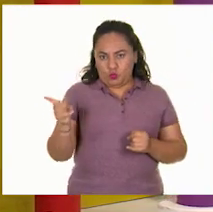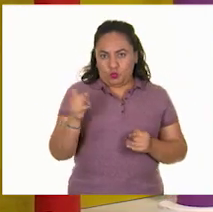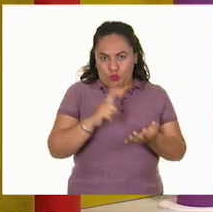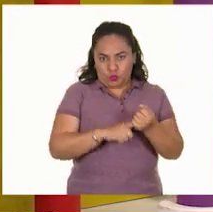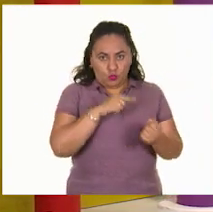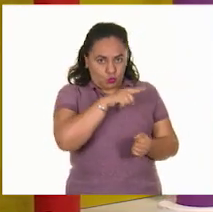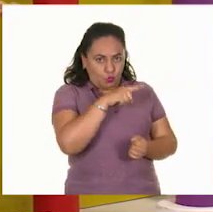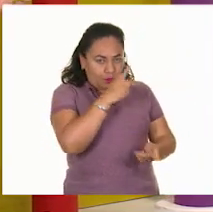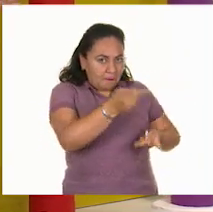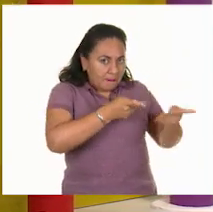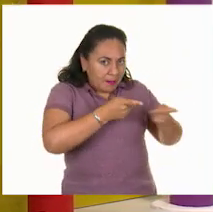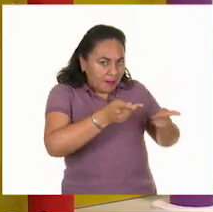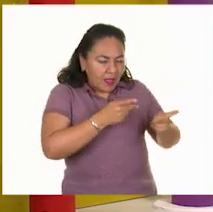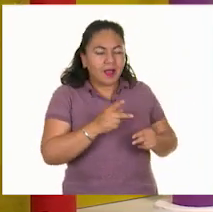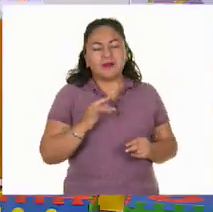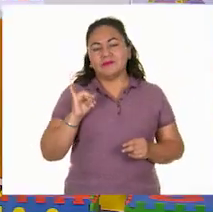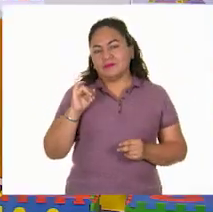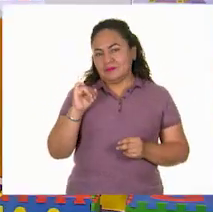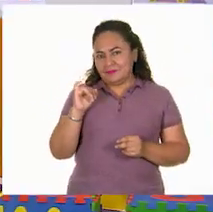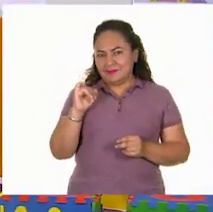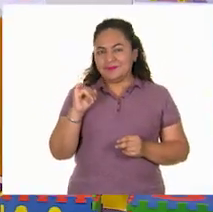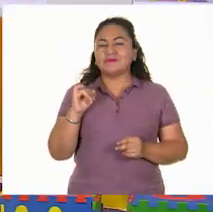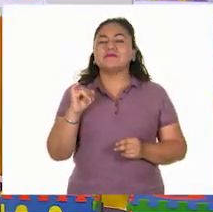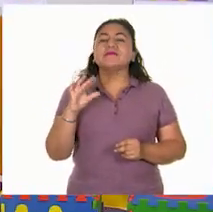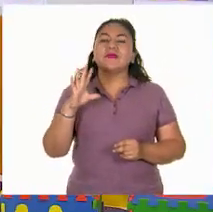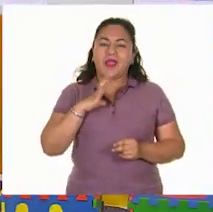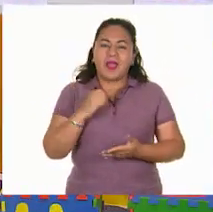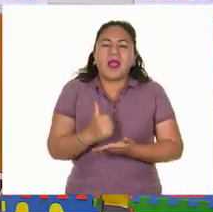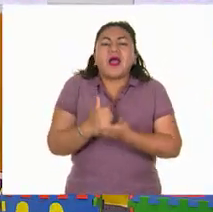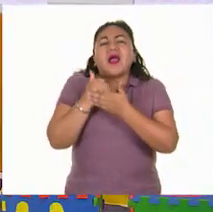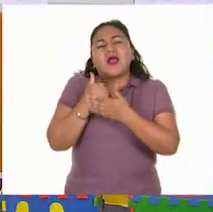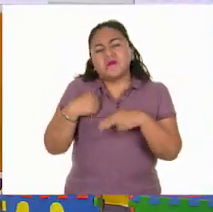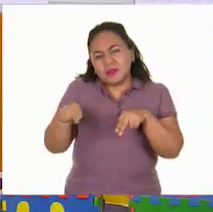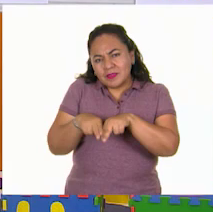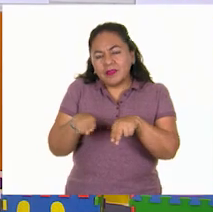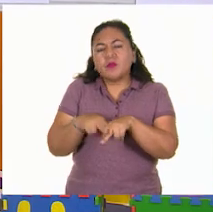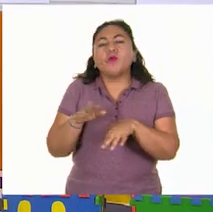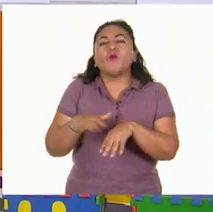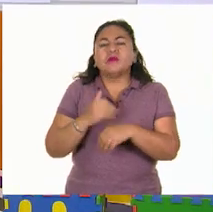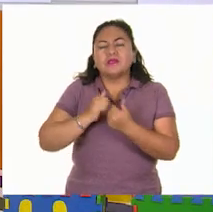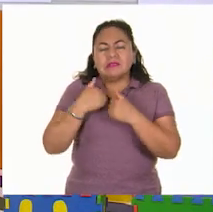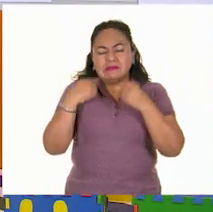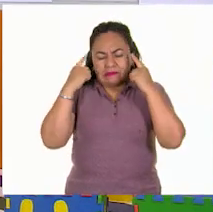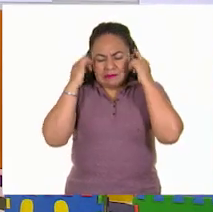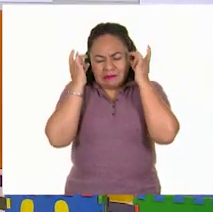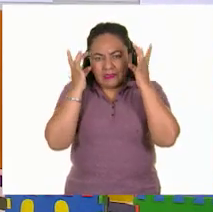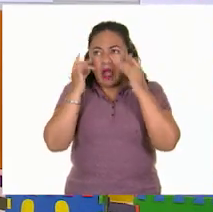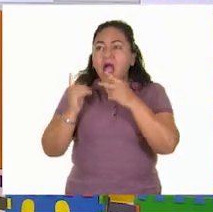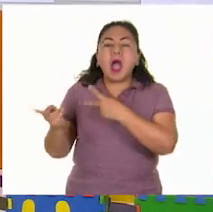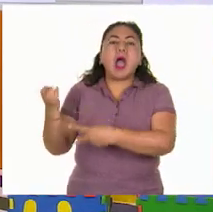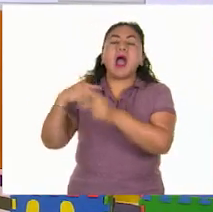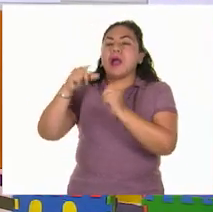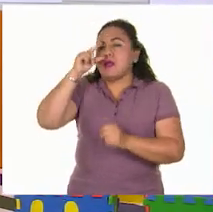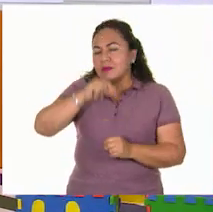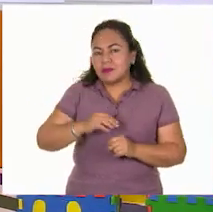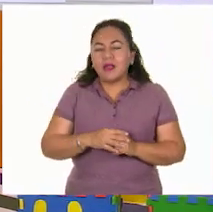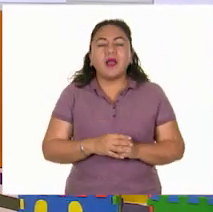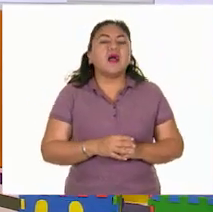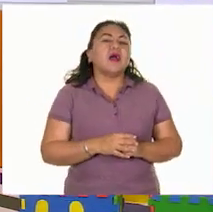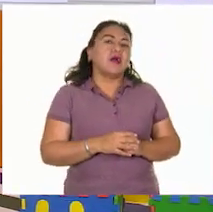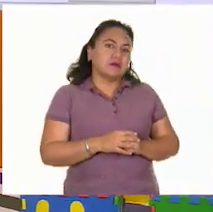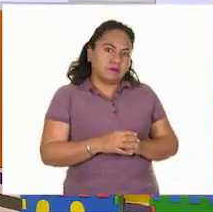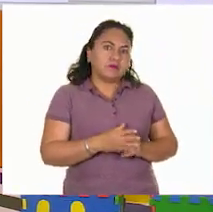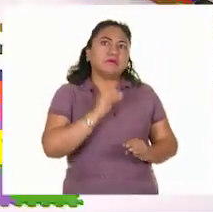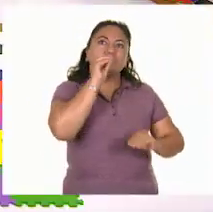tú, ¿verdad? Sí. Pues bueno, ahí con ayuda de mi nieta. Por eso yo creo que le dolió la cabeza y ya no quiso venir. Ay, pues es que sí, es